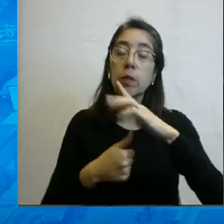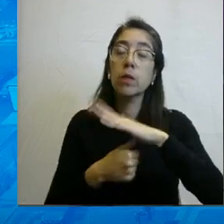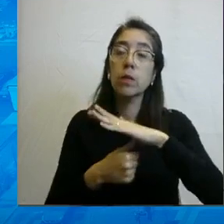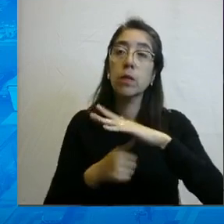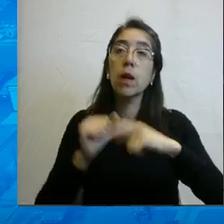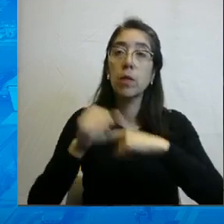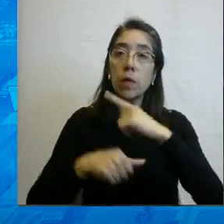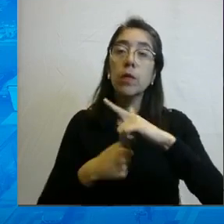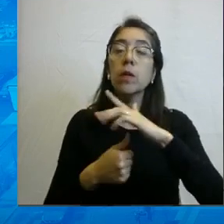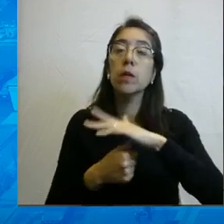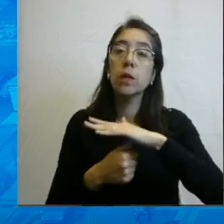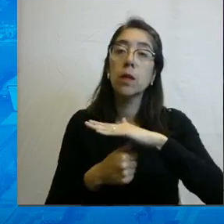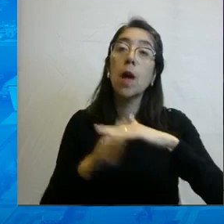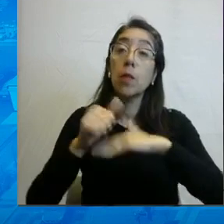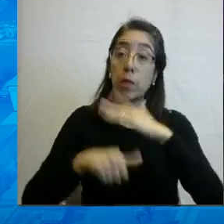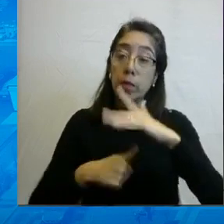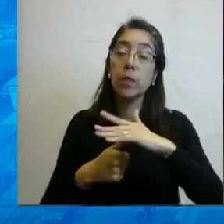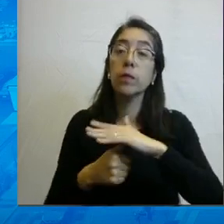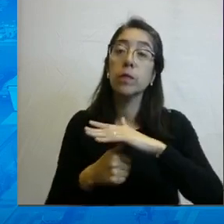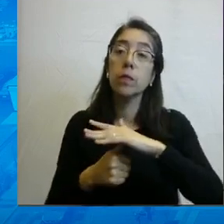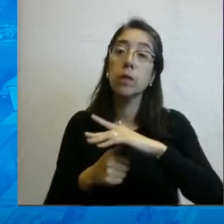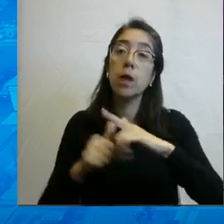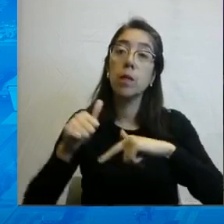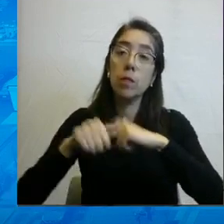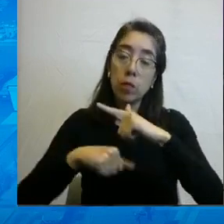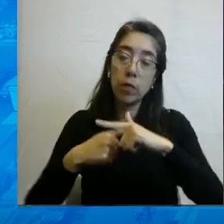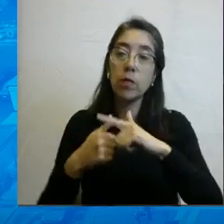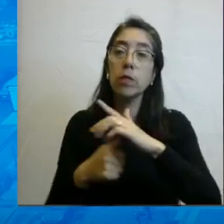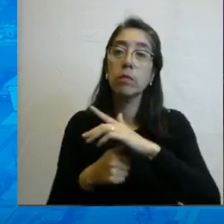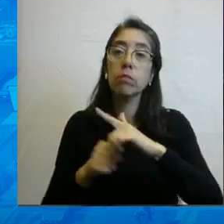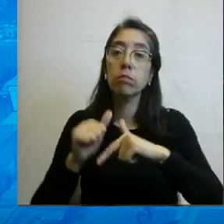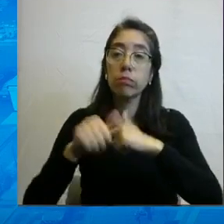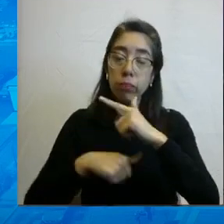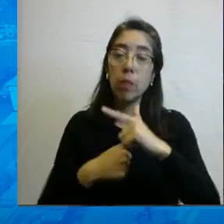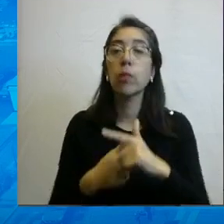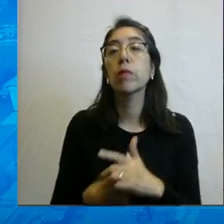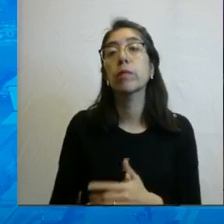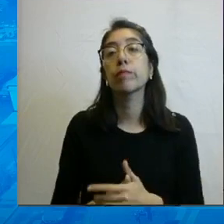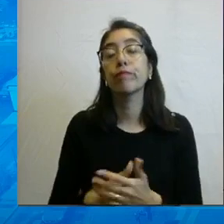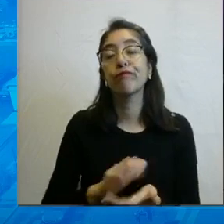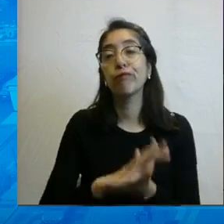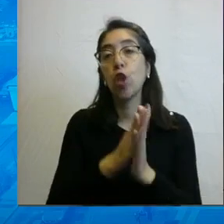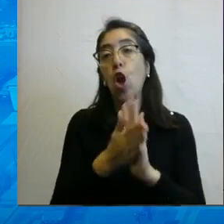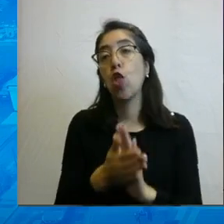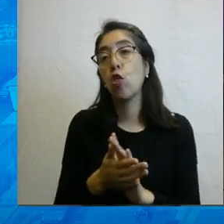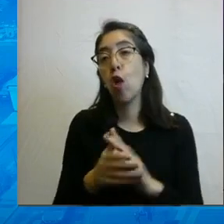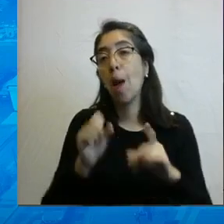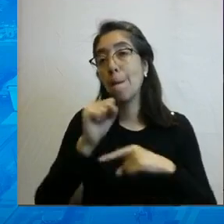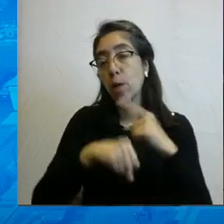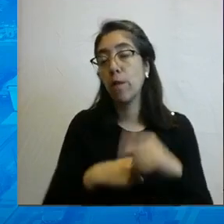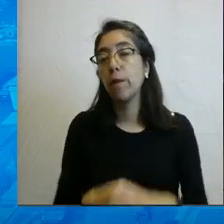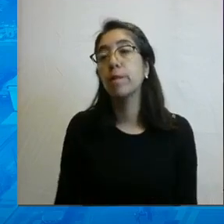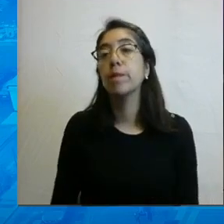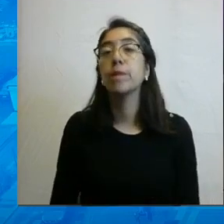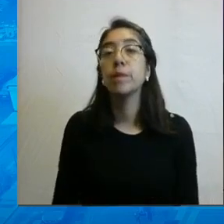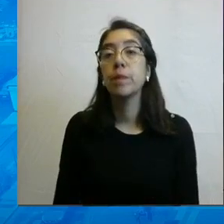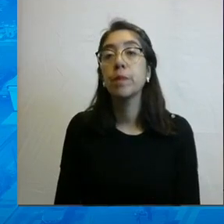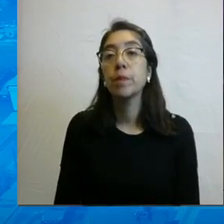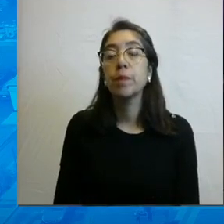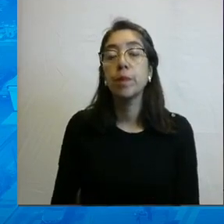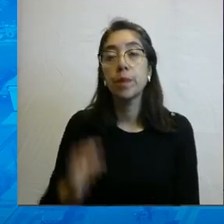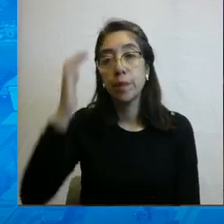Gavión. Apruebo. Pérez. Apruebo. Rojas. Apruebo. Mendoza. Apruebo. Bien, bien, bien, bien. Señores, vamos, sumamente